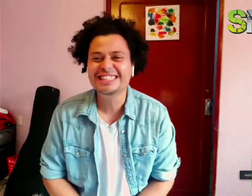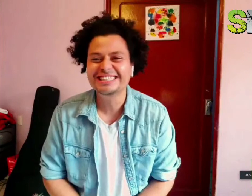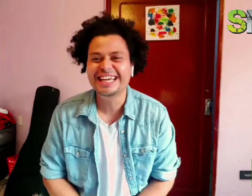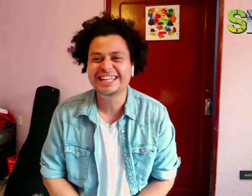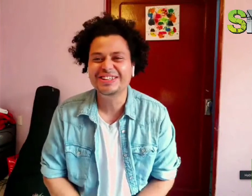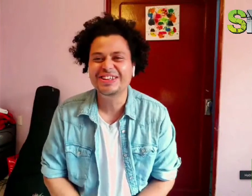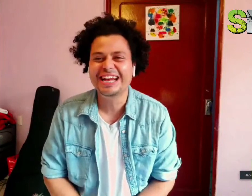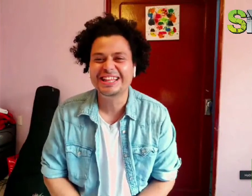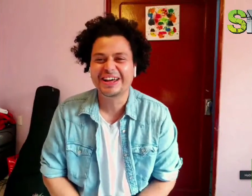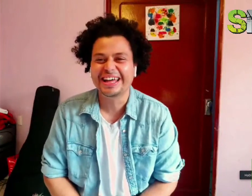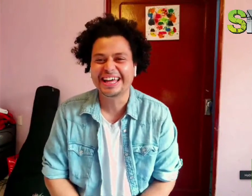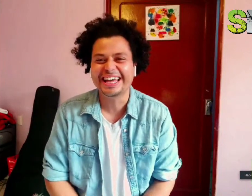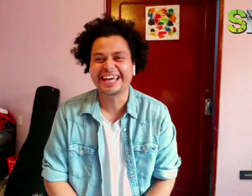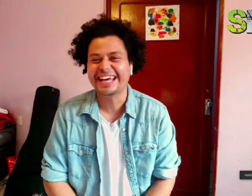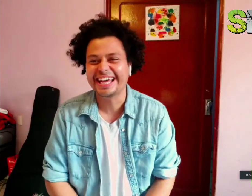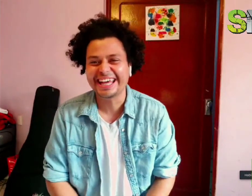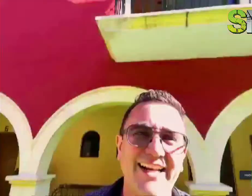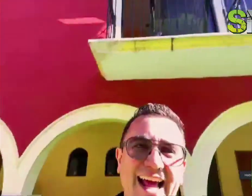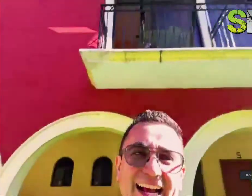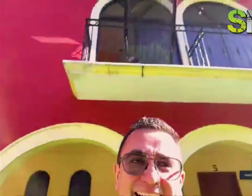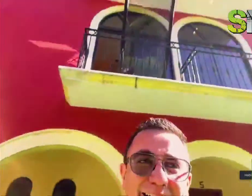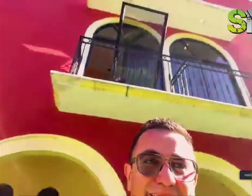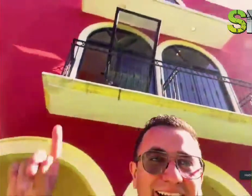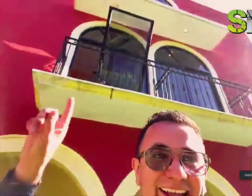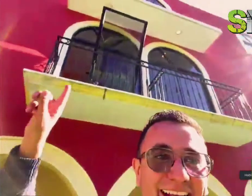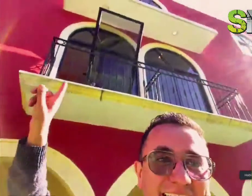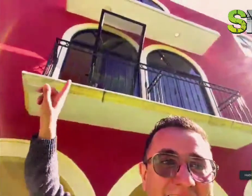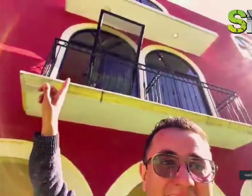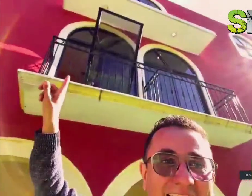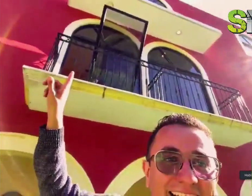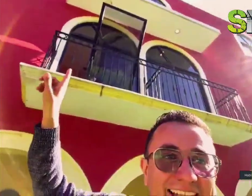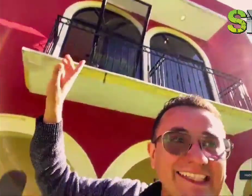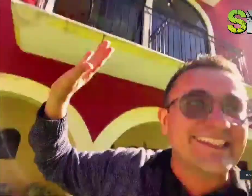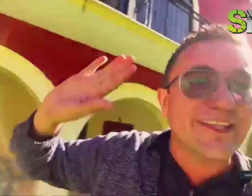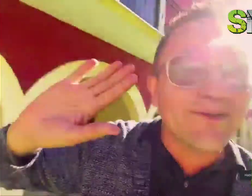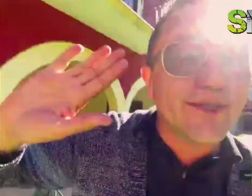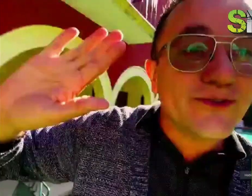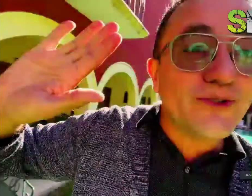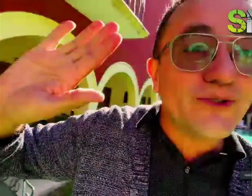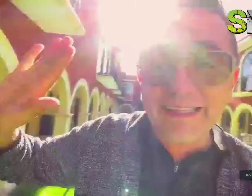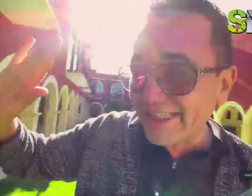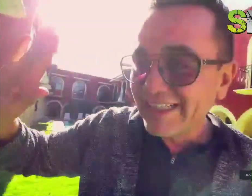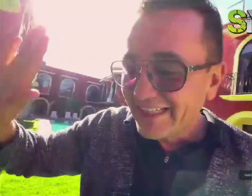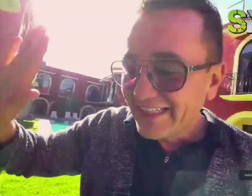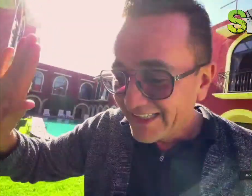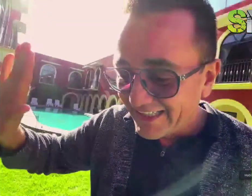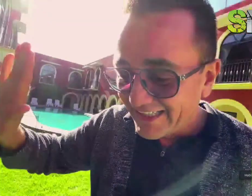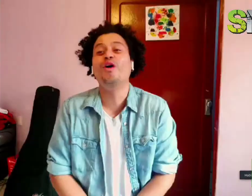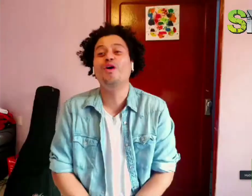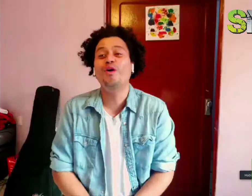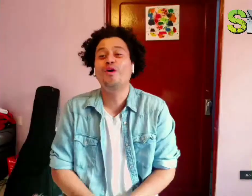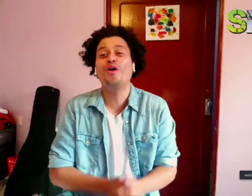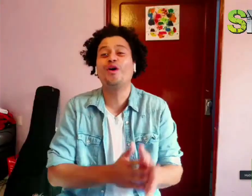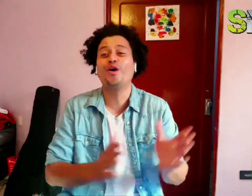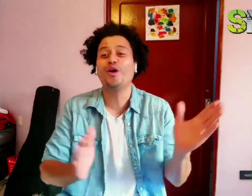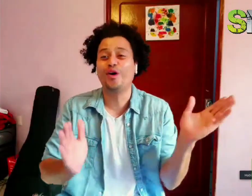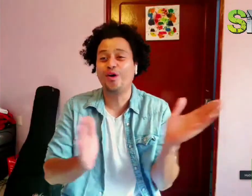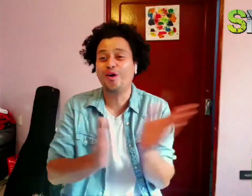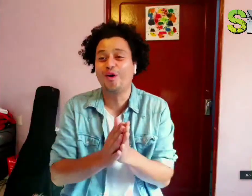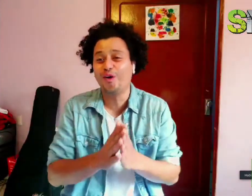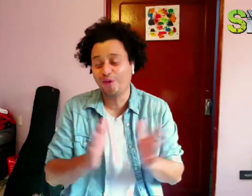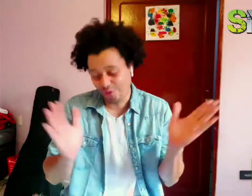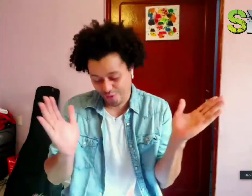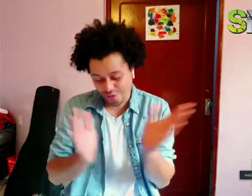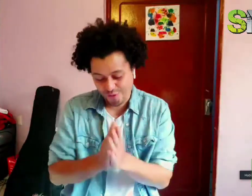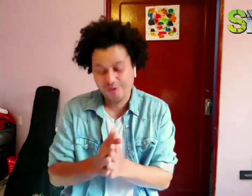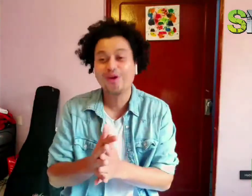te voy a enseñar algo. Esas grafitas están a todo lado. Mira, carnal, acá arriba alguien se dio en su madre y tiró la ventana. Yo nomás digo